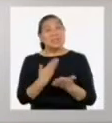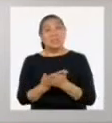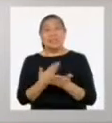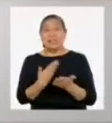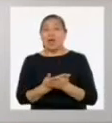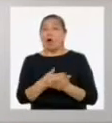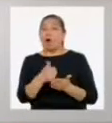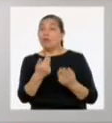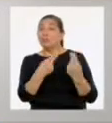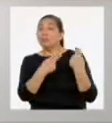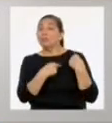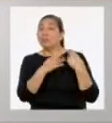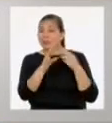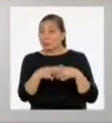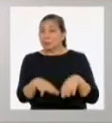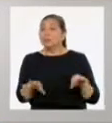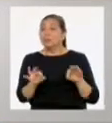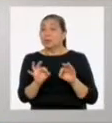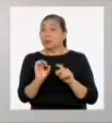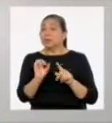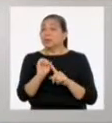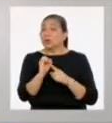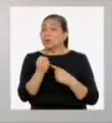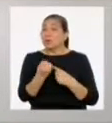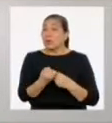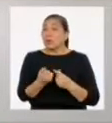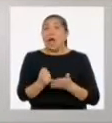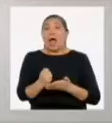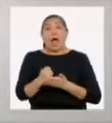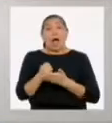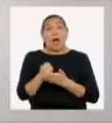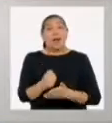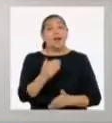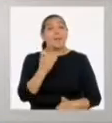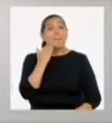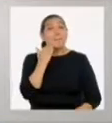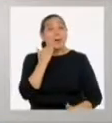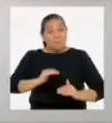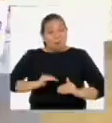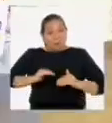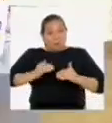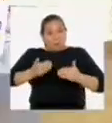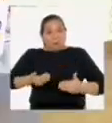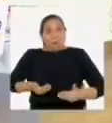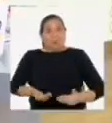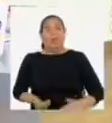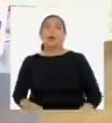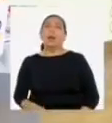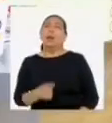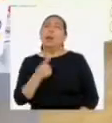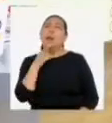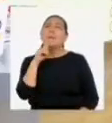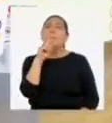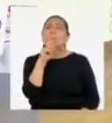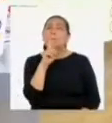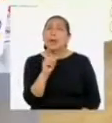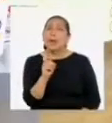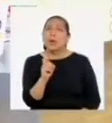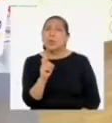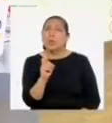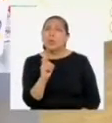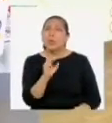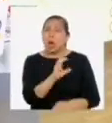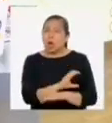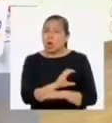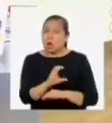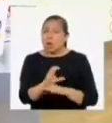probablemente tuvieron otro rol importante en la sociedad, ayudar a las madres embarazadas. Profesora, estas sociedades que